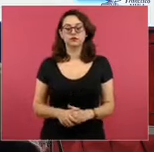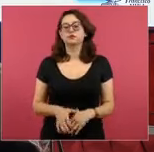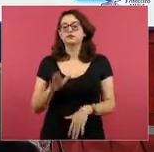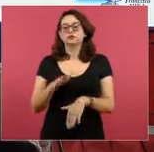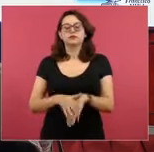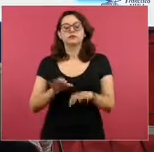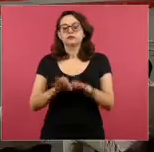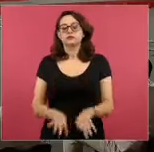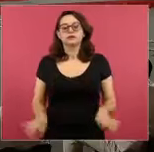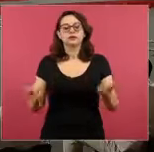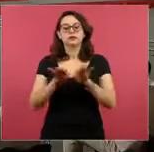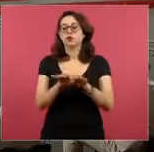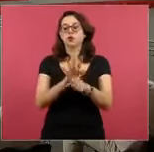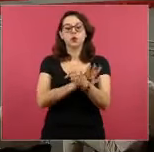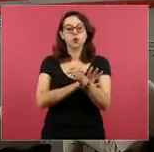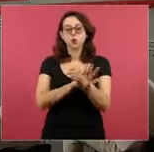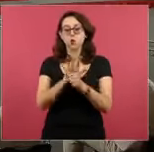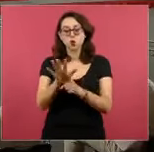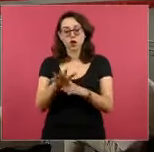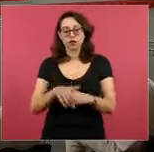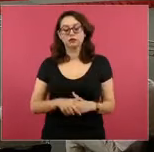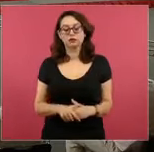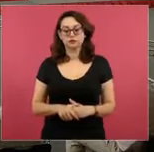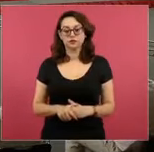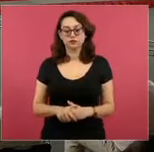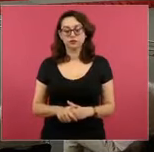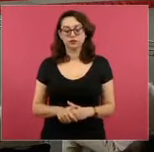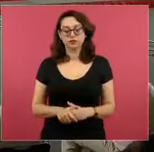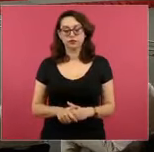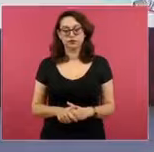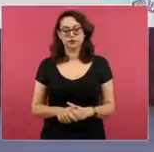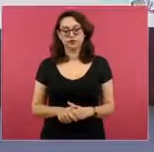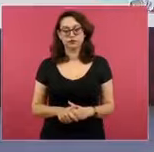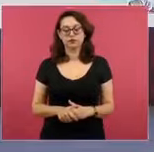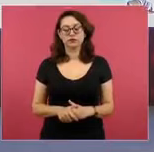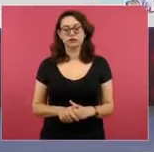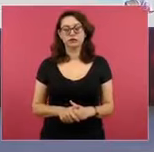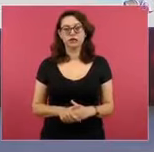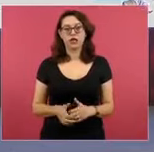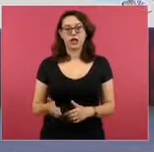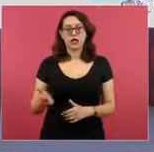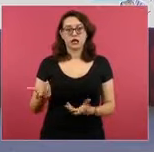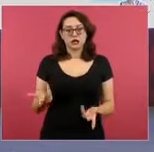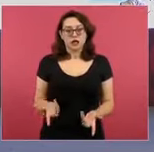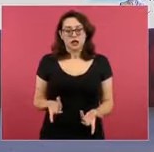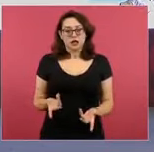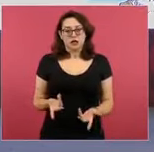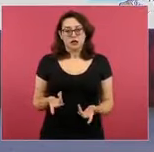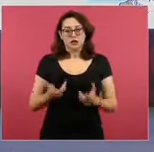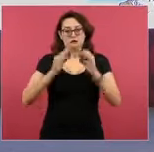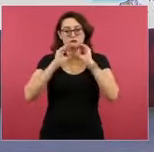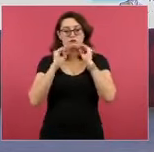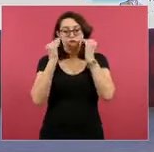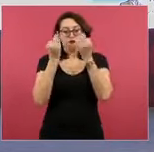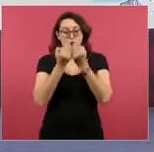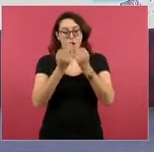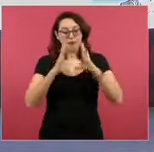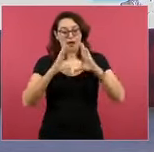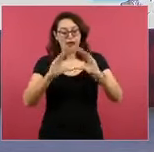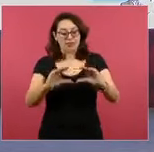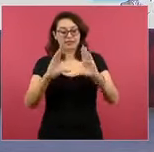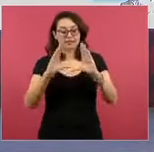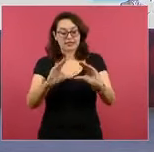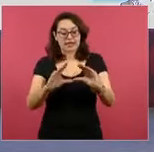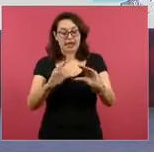La transformación es una transformación de estructuras. Y esto lo presentó mi colega Ana Laura